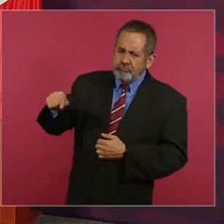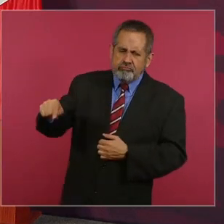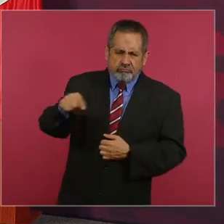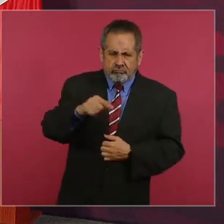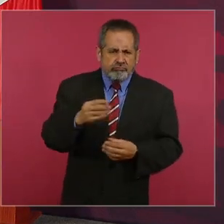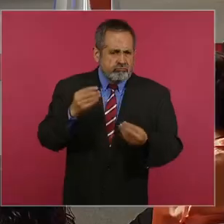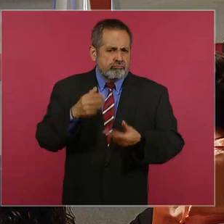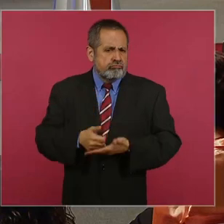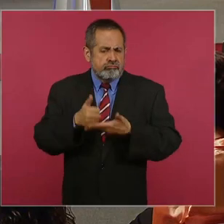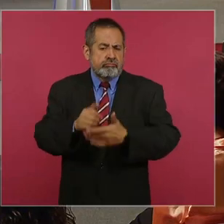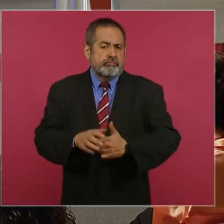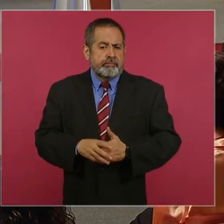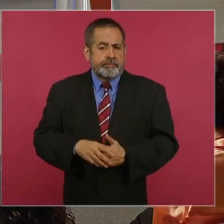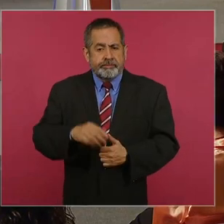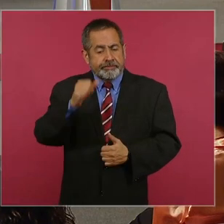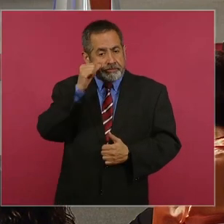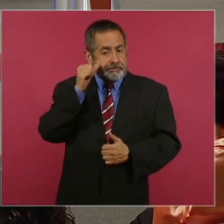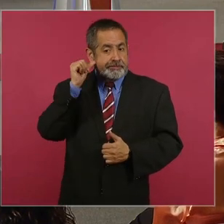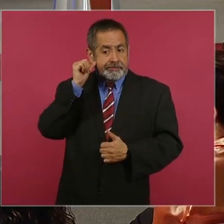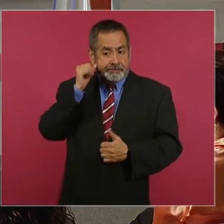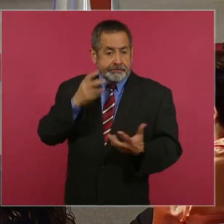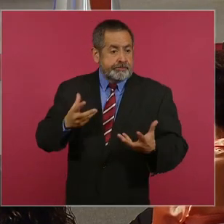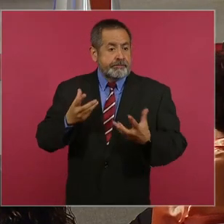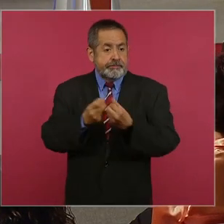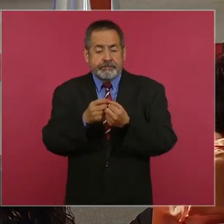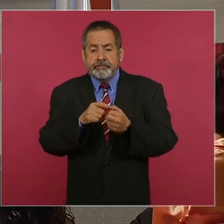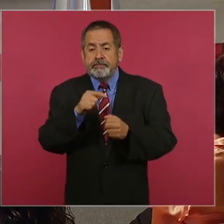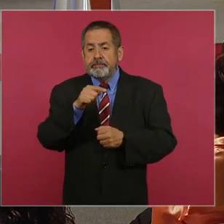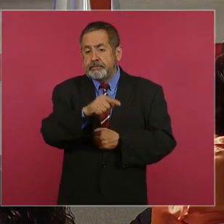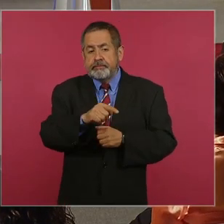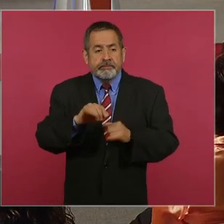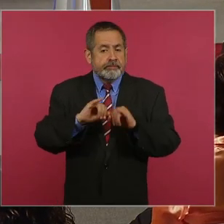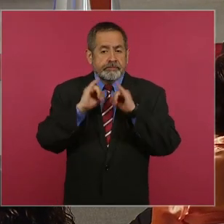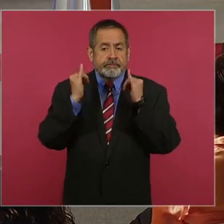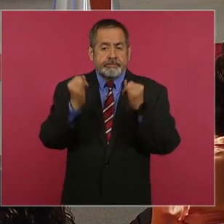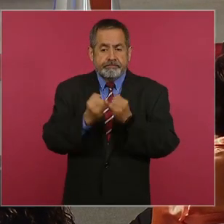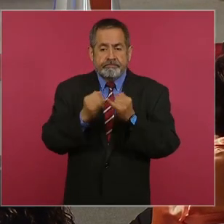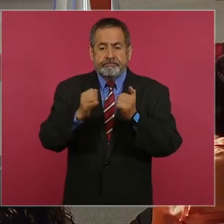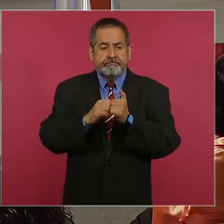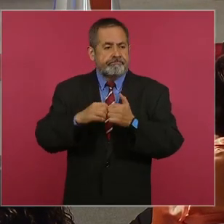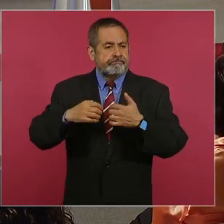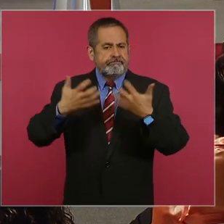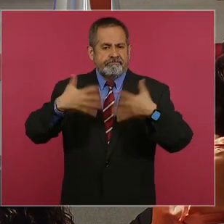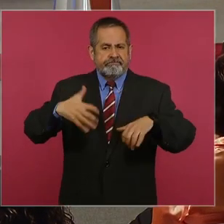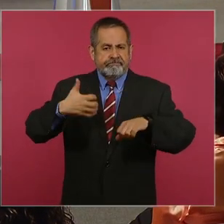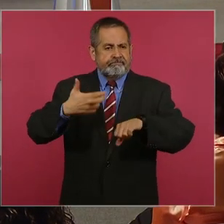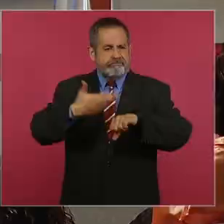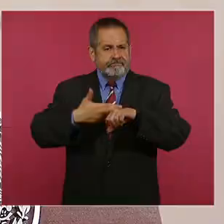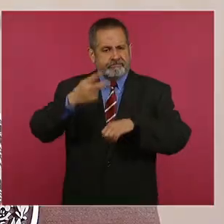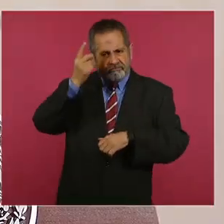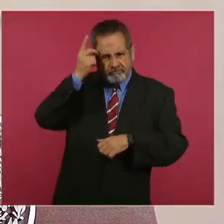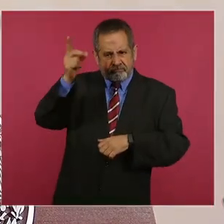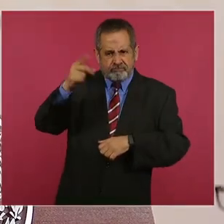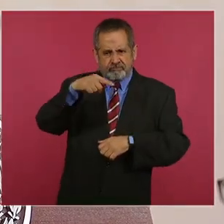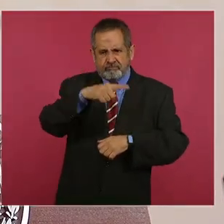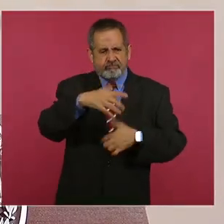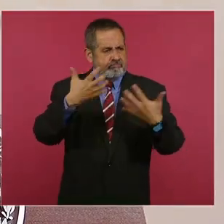estuvimos reunidos con empresarios y están